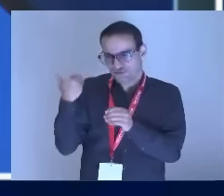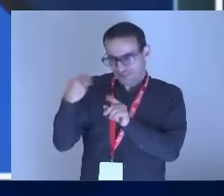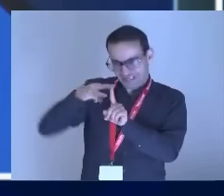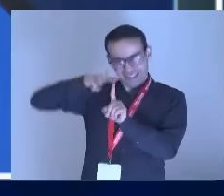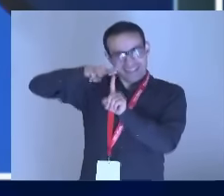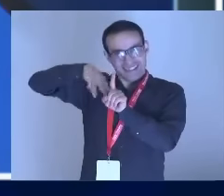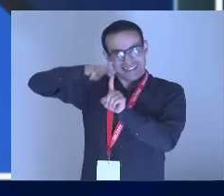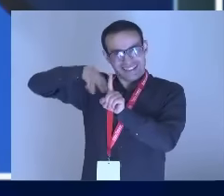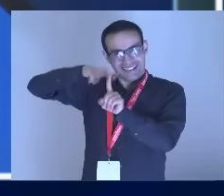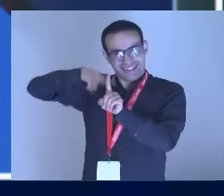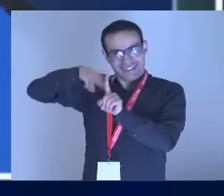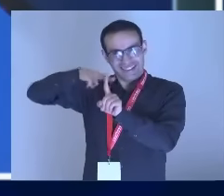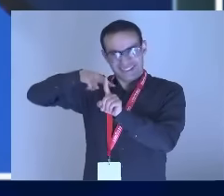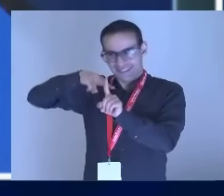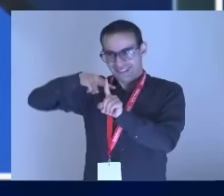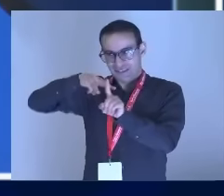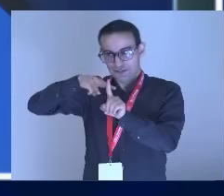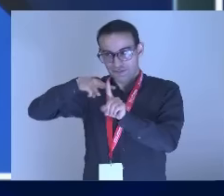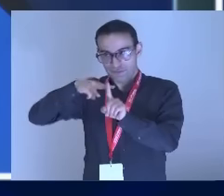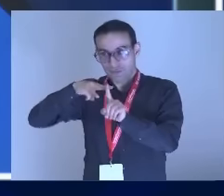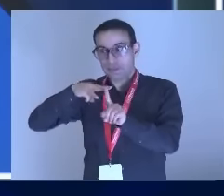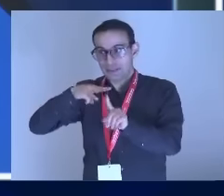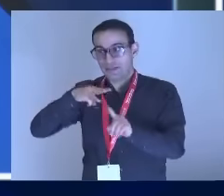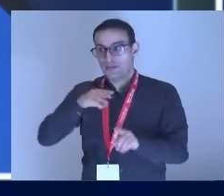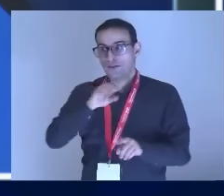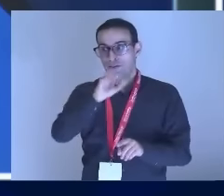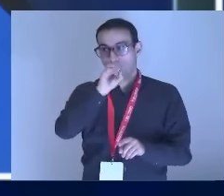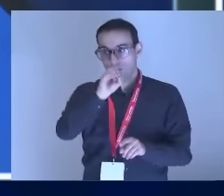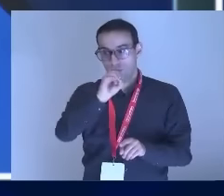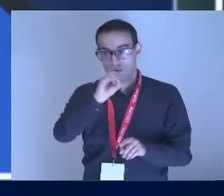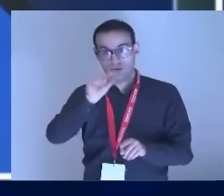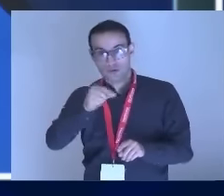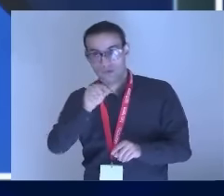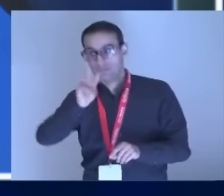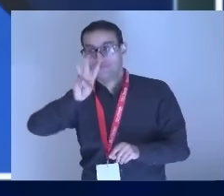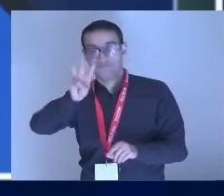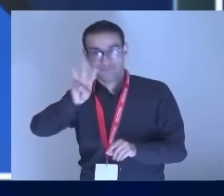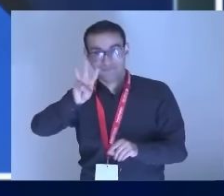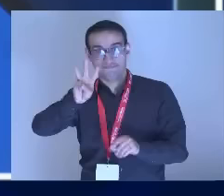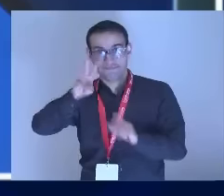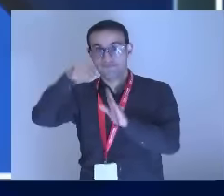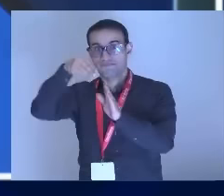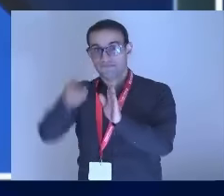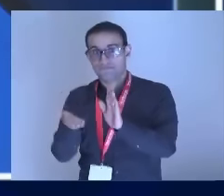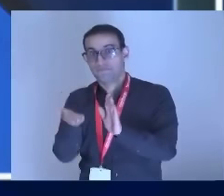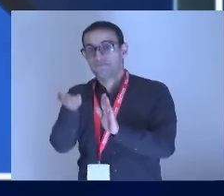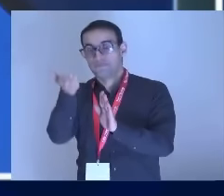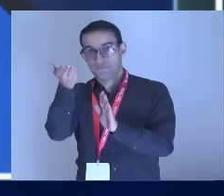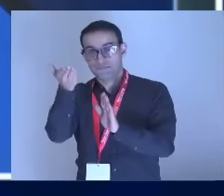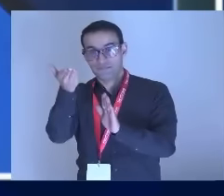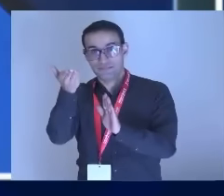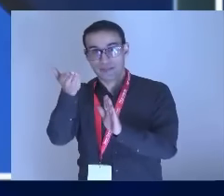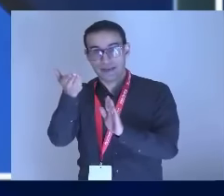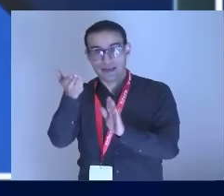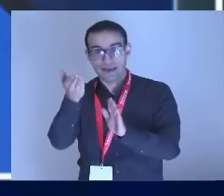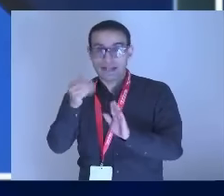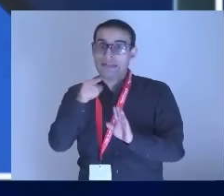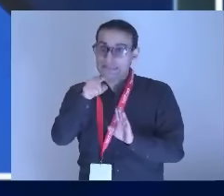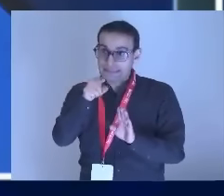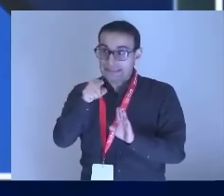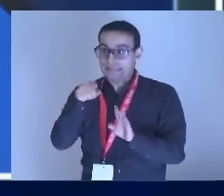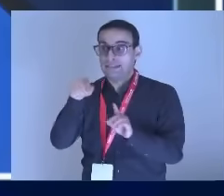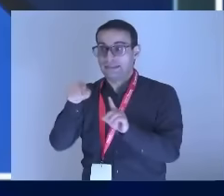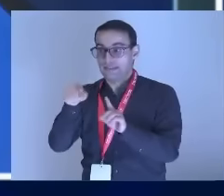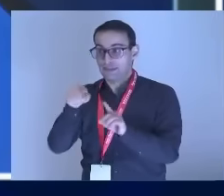a estar en un dígito 9.28 por. pero sus efectos aún son un problema